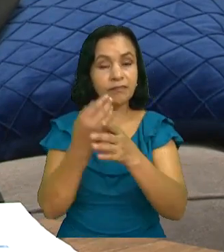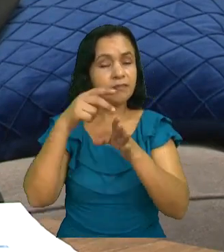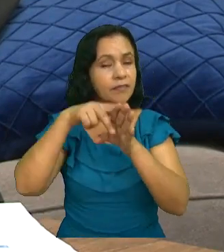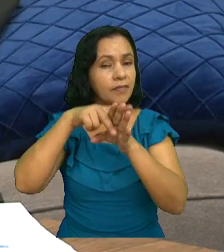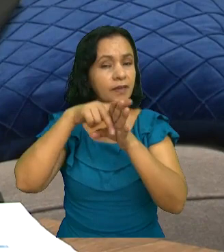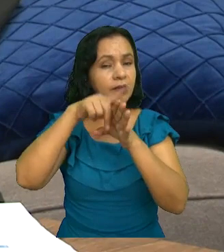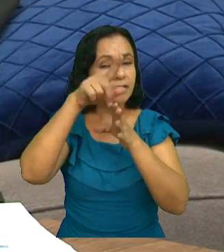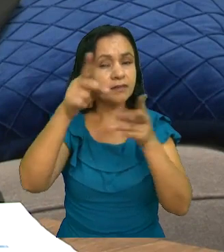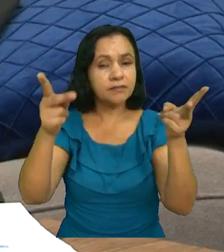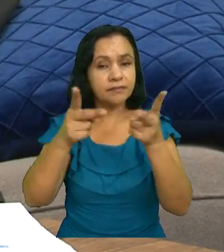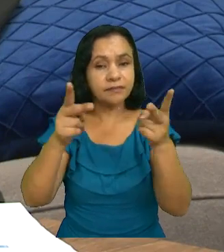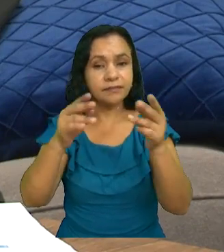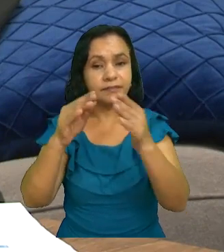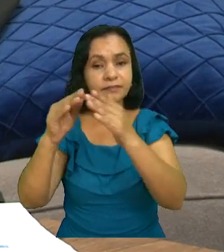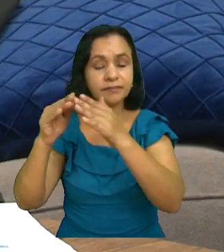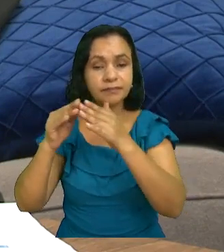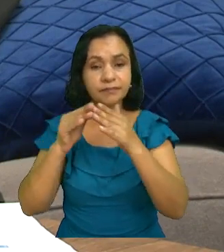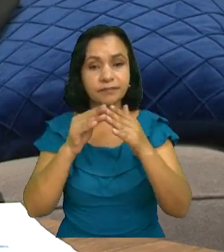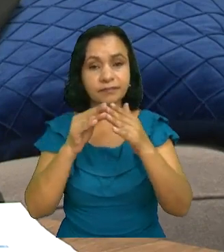en la conectividad